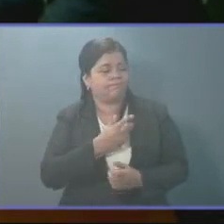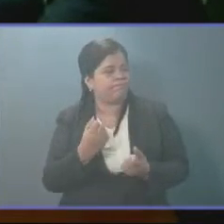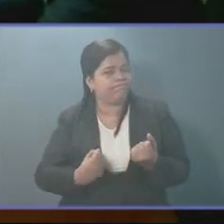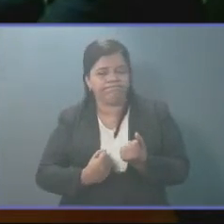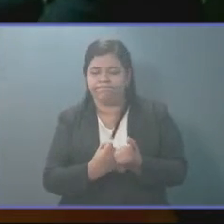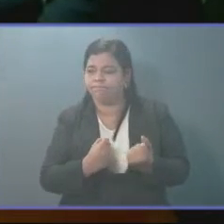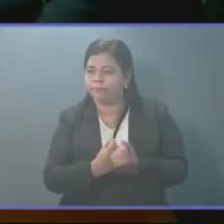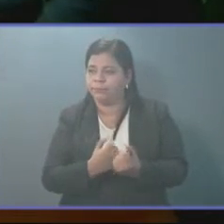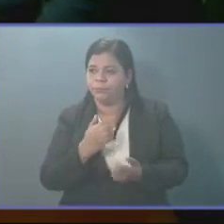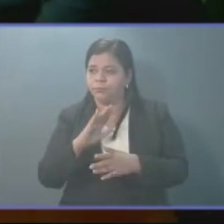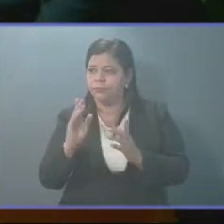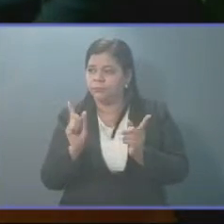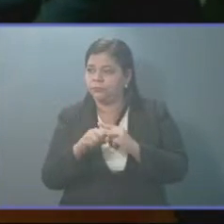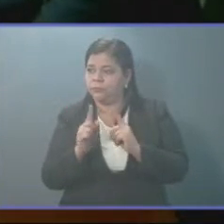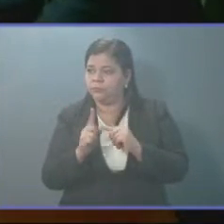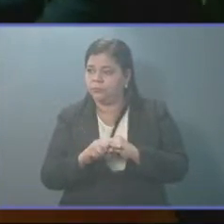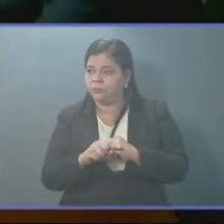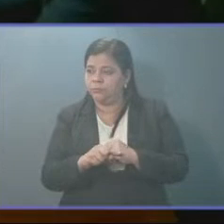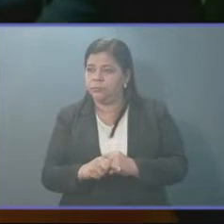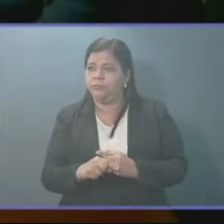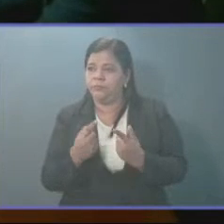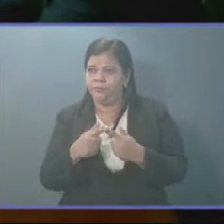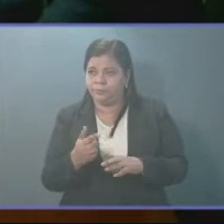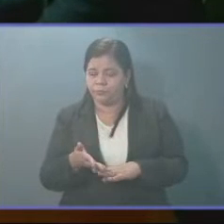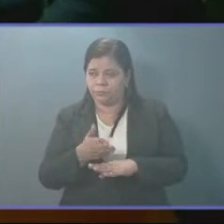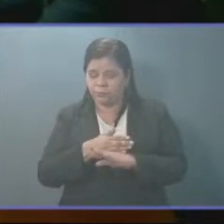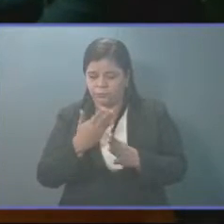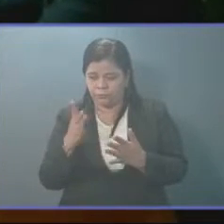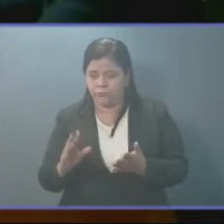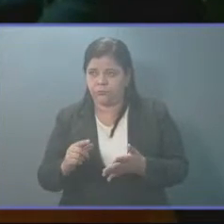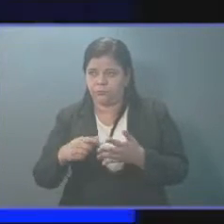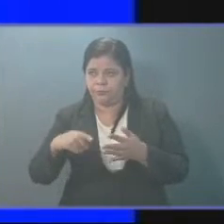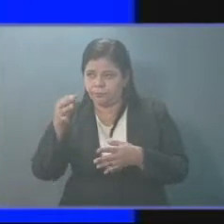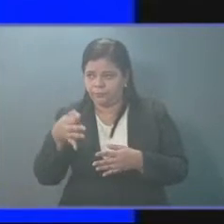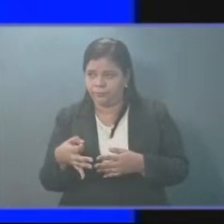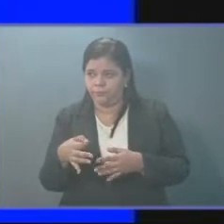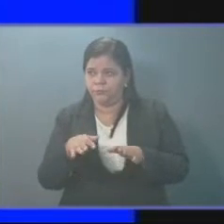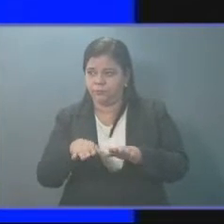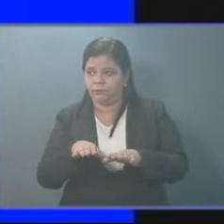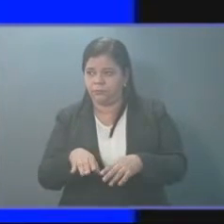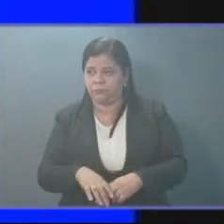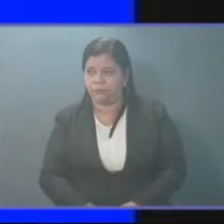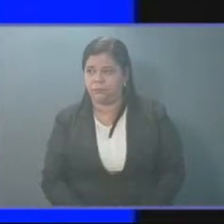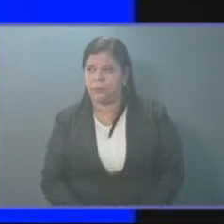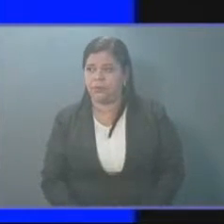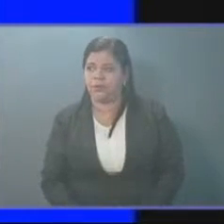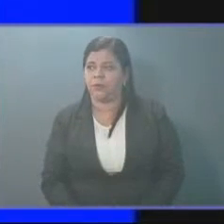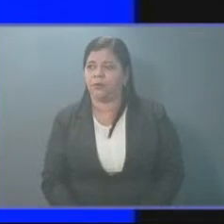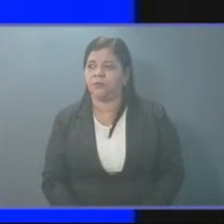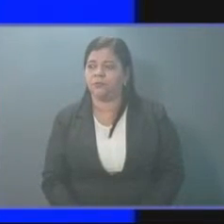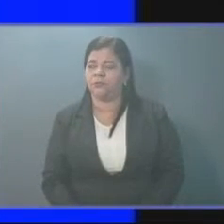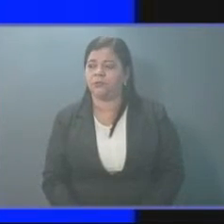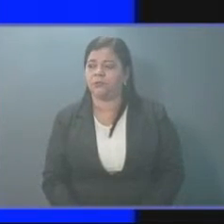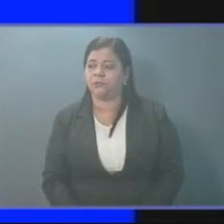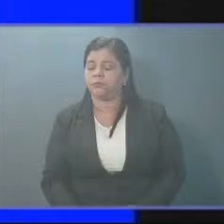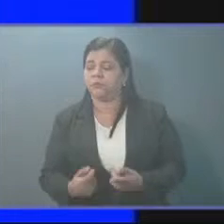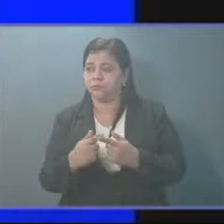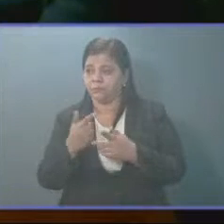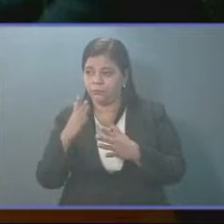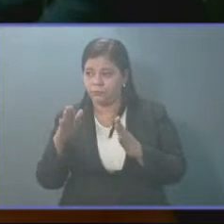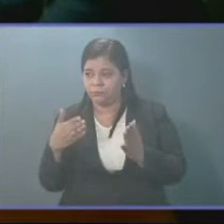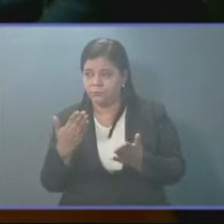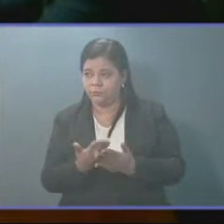acompañaríamos un cambio que no sea que se deje el original. Gracias. Lo que a una no daña, y le